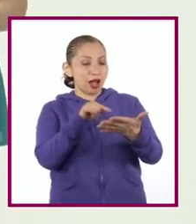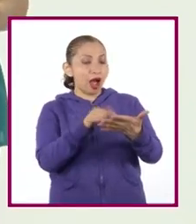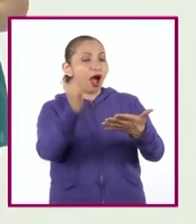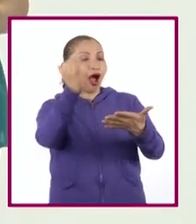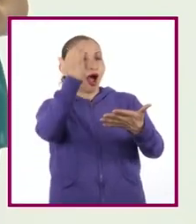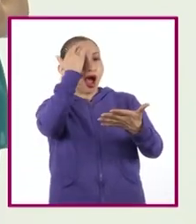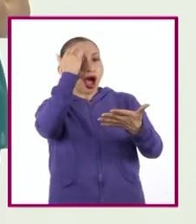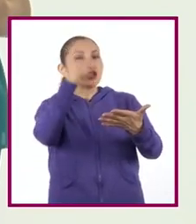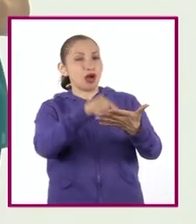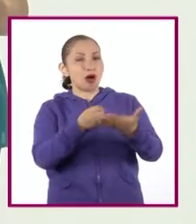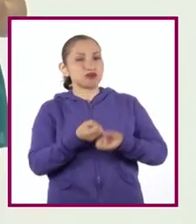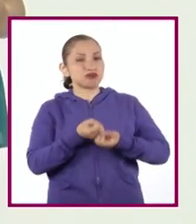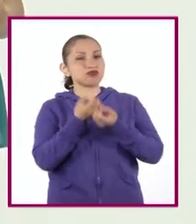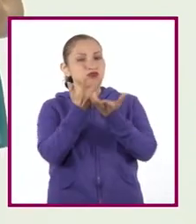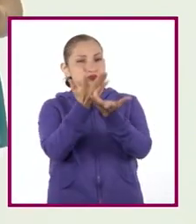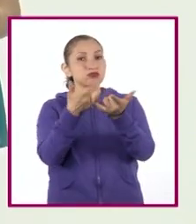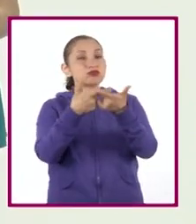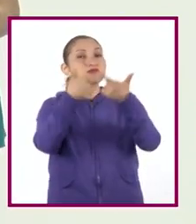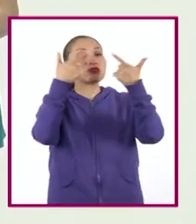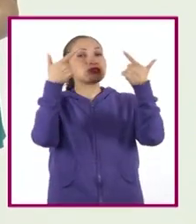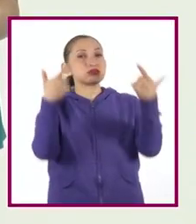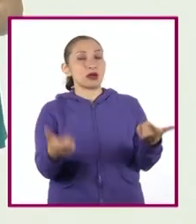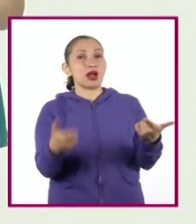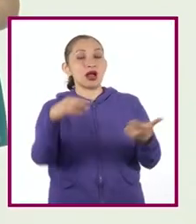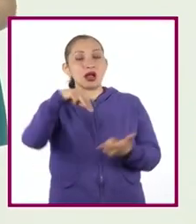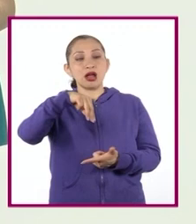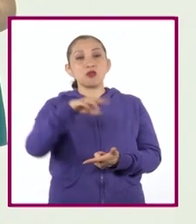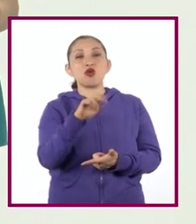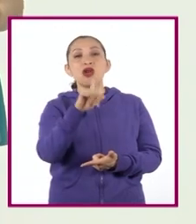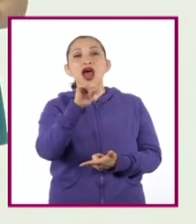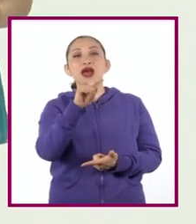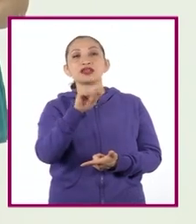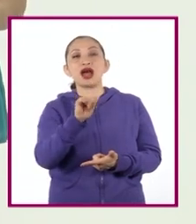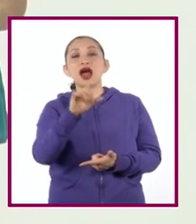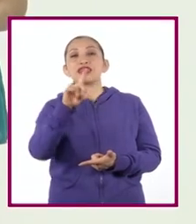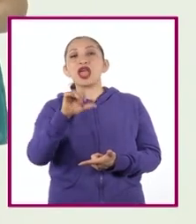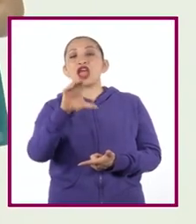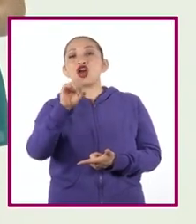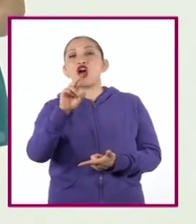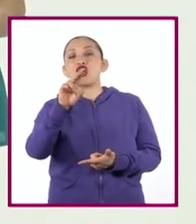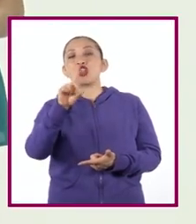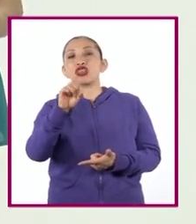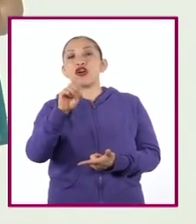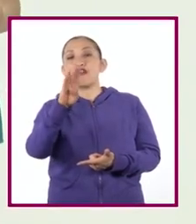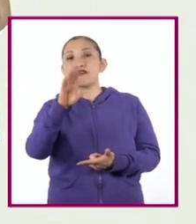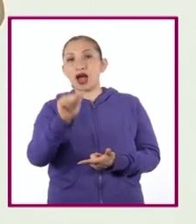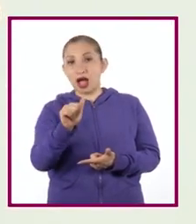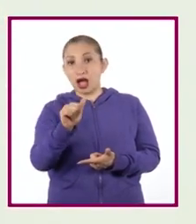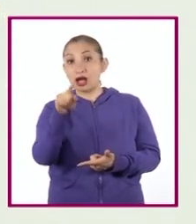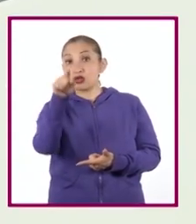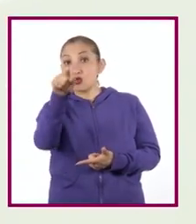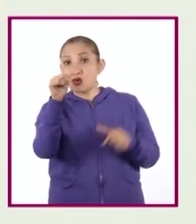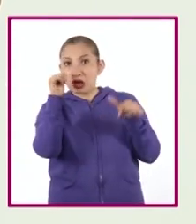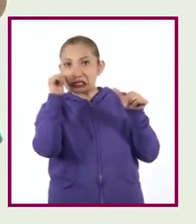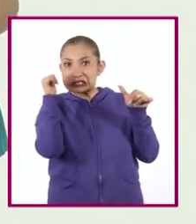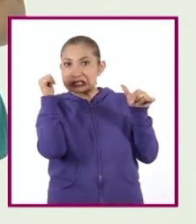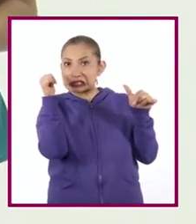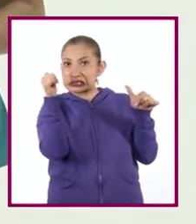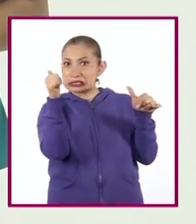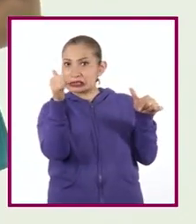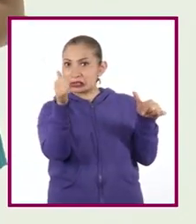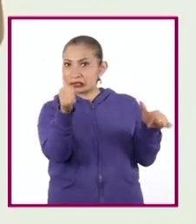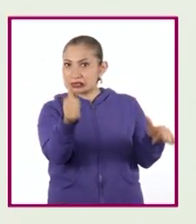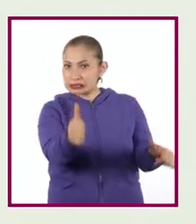Conocer, les compartiré la leyenda La Mulata de Córdoba. Esta actividad demanda que presten